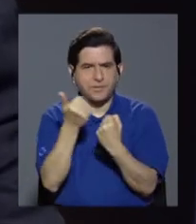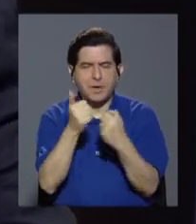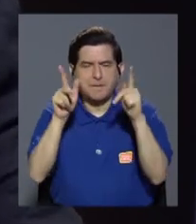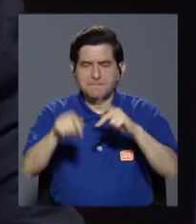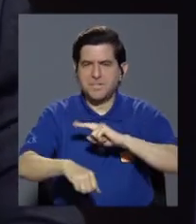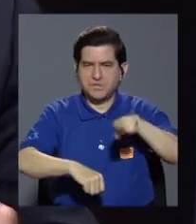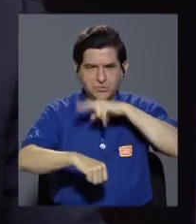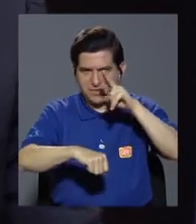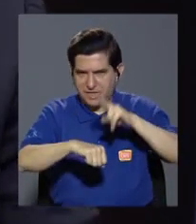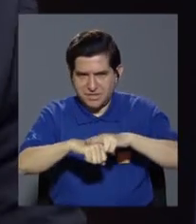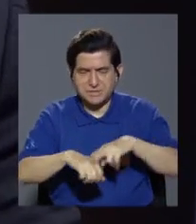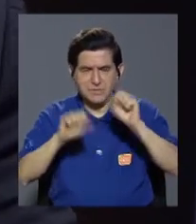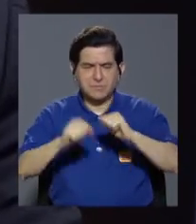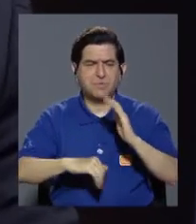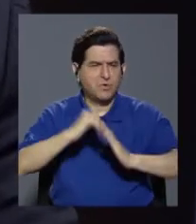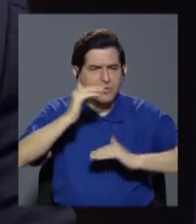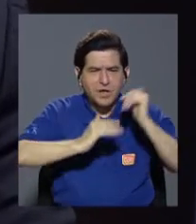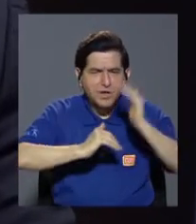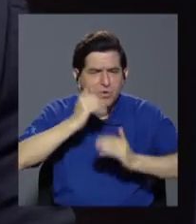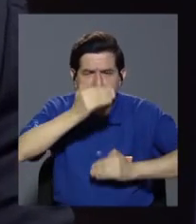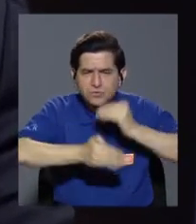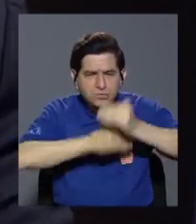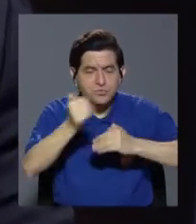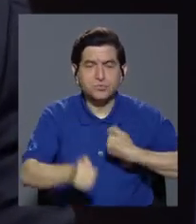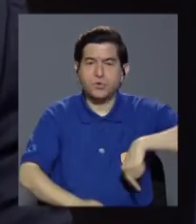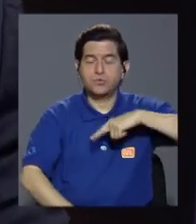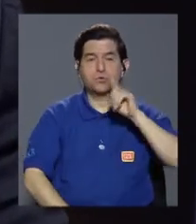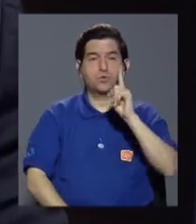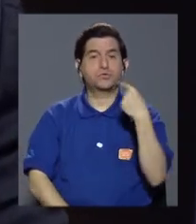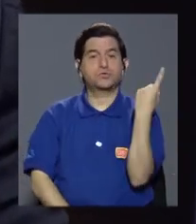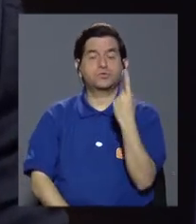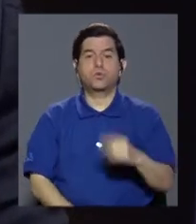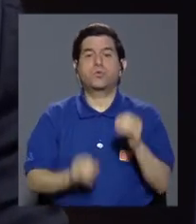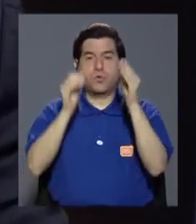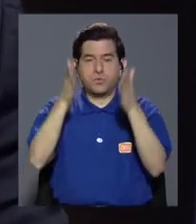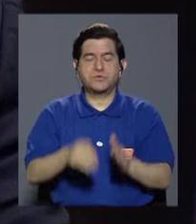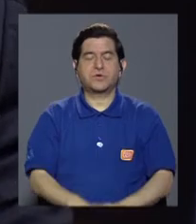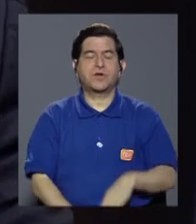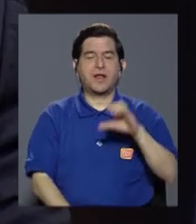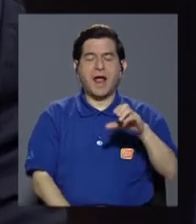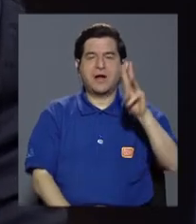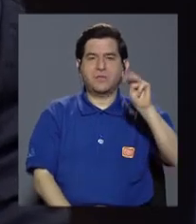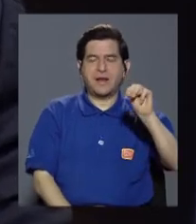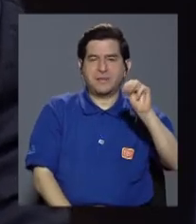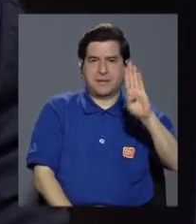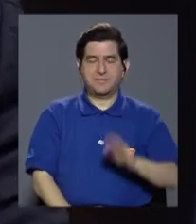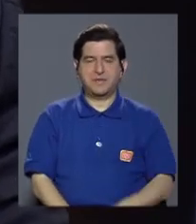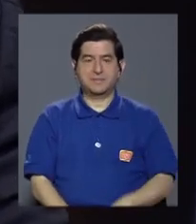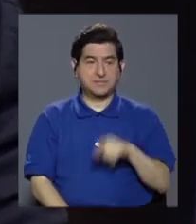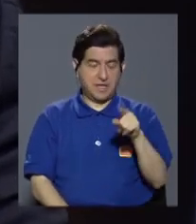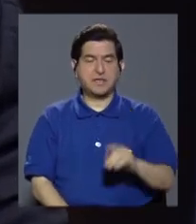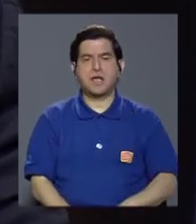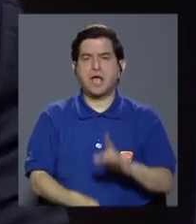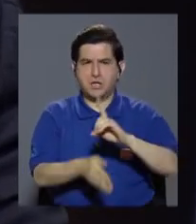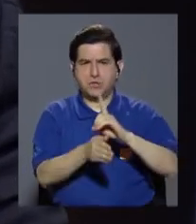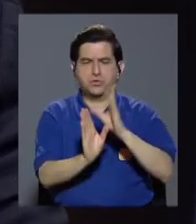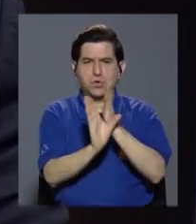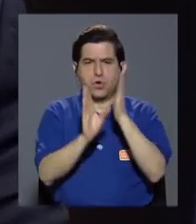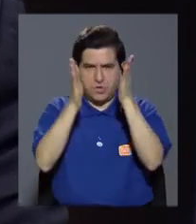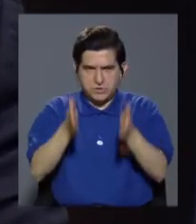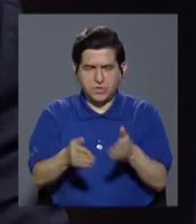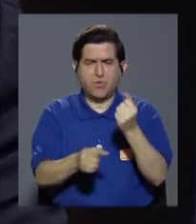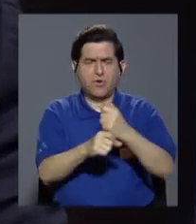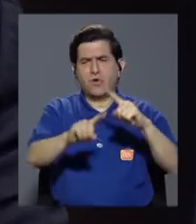nacionales para poder construir la memoria nosotros tenemos uno solo que es el profesor carlos martín beristáin que además de ser un médico y psicólogo que